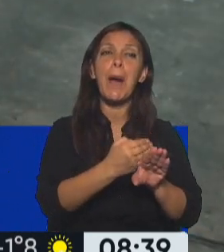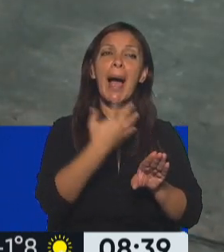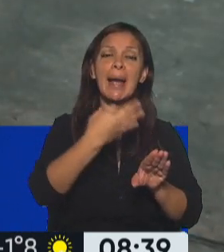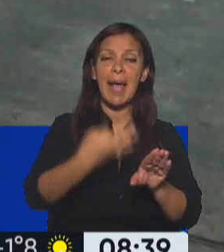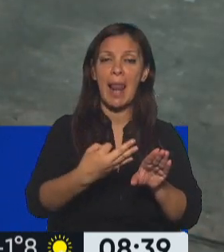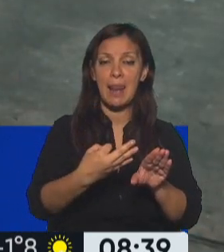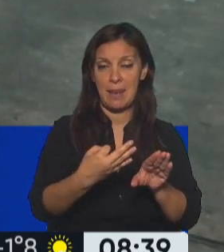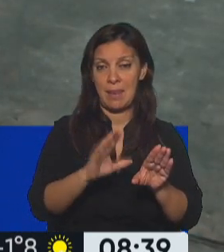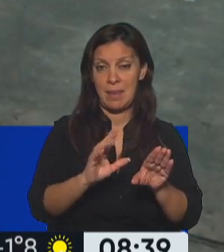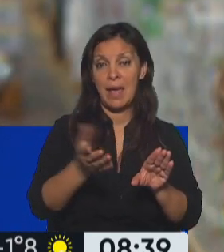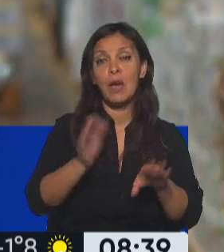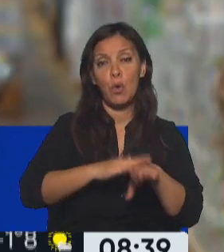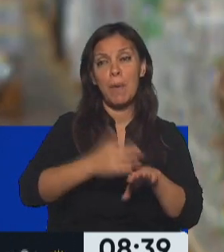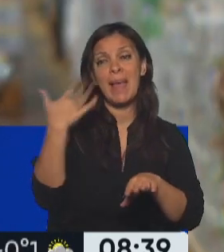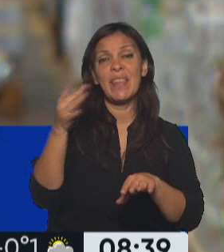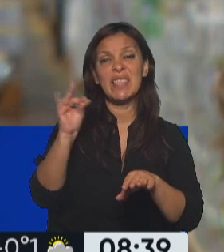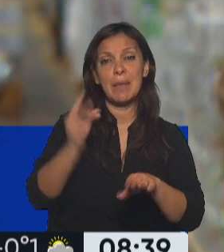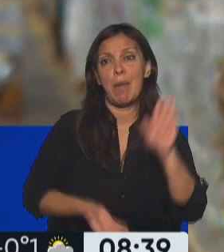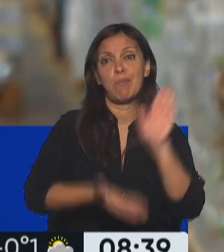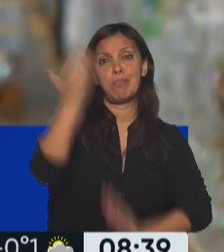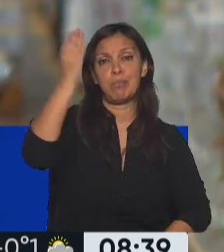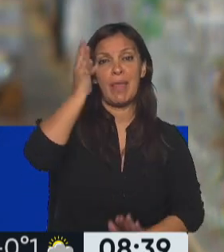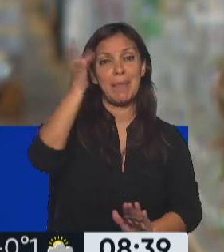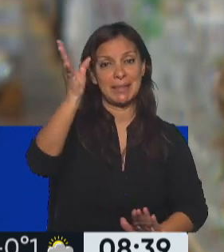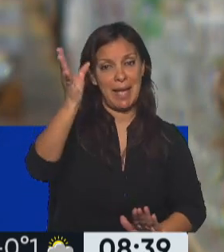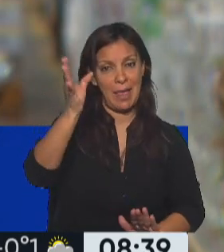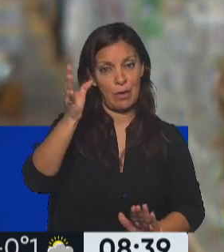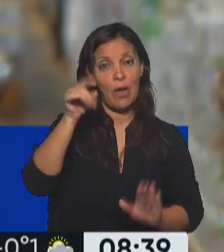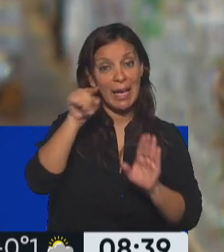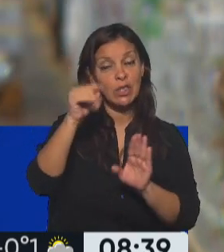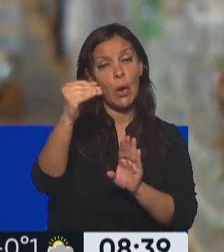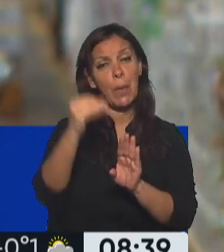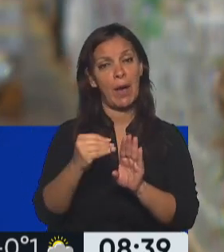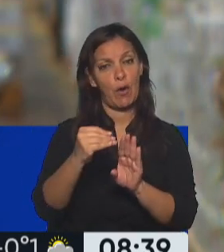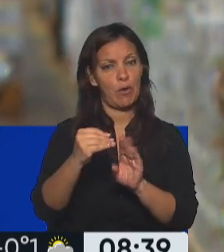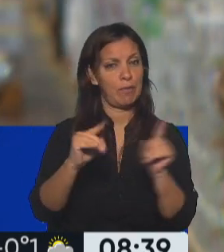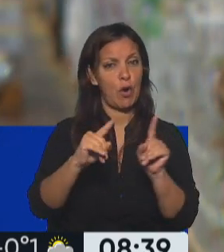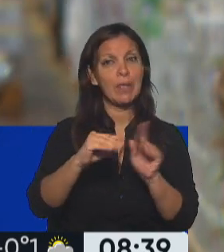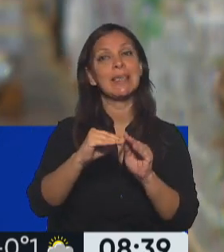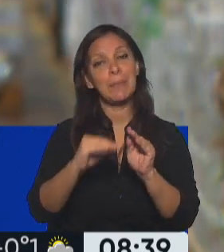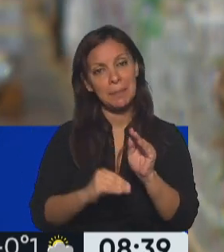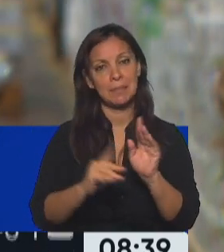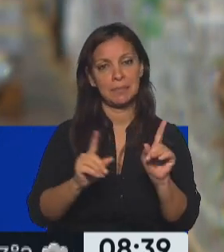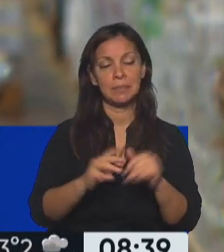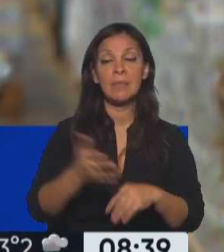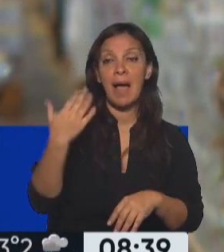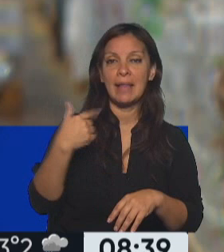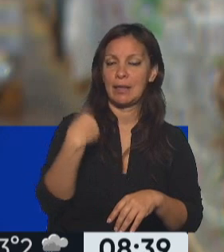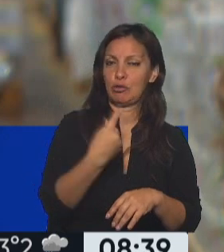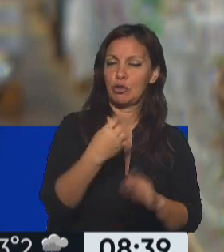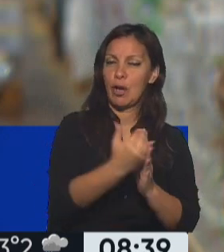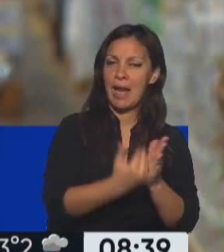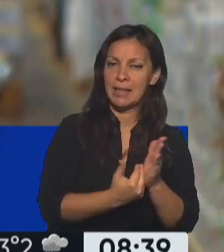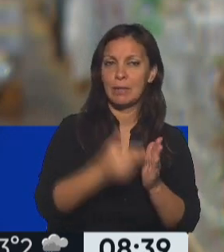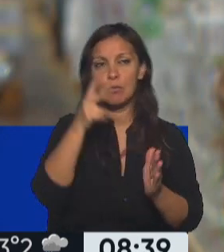una estabilidad. Claro, puede ser que nosotros recibamos una lista con un 15% de descuento, con un 8, con un 7, y